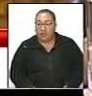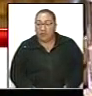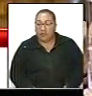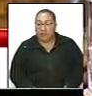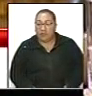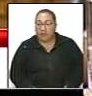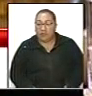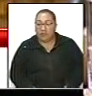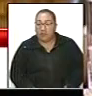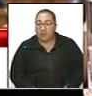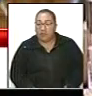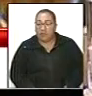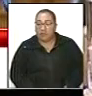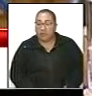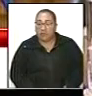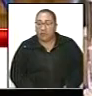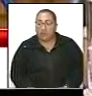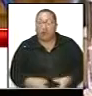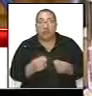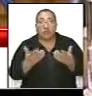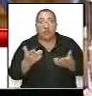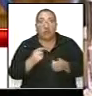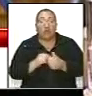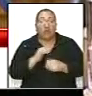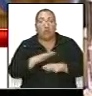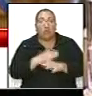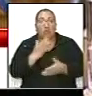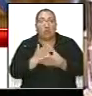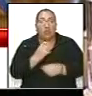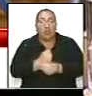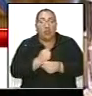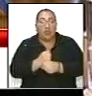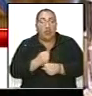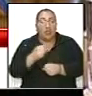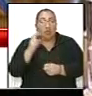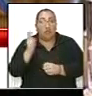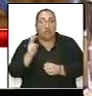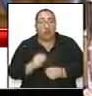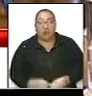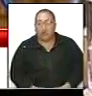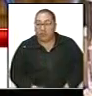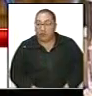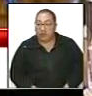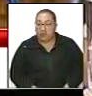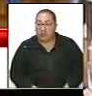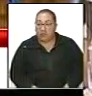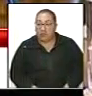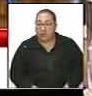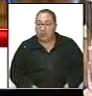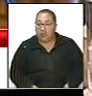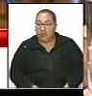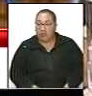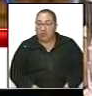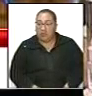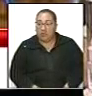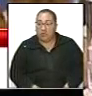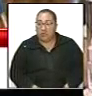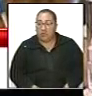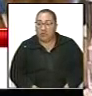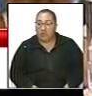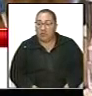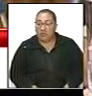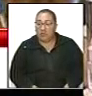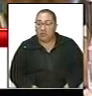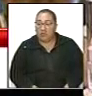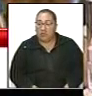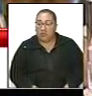mucha precariedad en términos de la situación laboral de los docentes y de infraestructura educativa y una escasa vocación